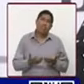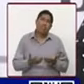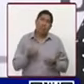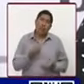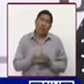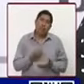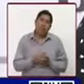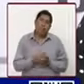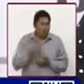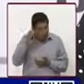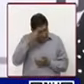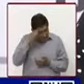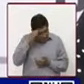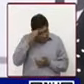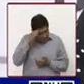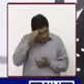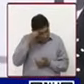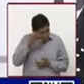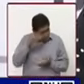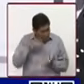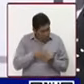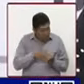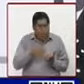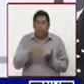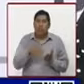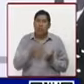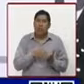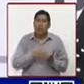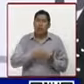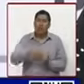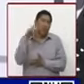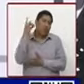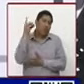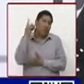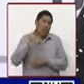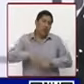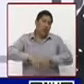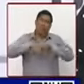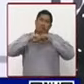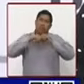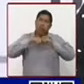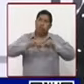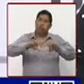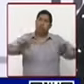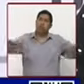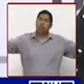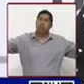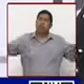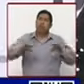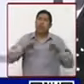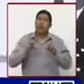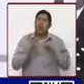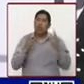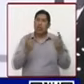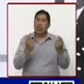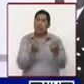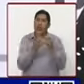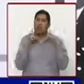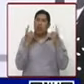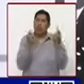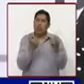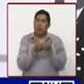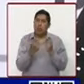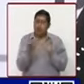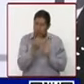presupuesto general del Estado tiene más de 5.000 millones de bolivianos que van a ser distribuidos en los departamentos que